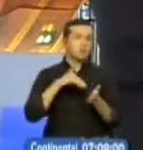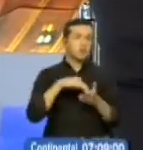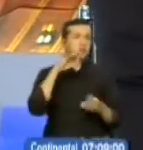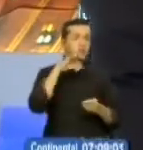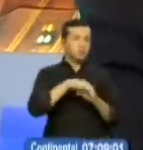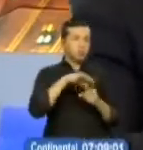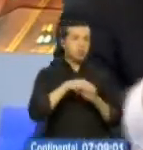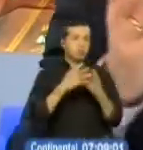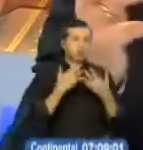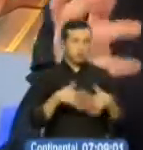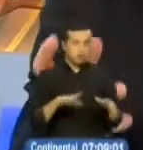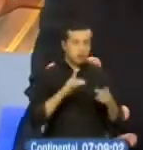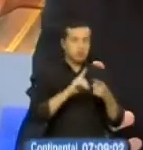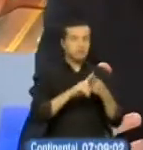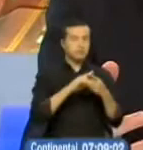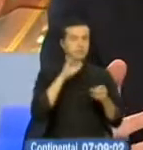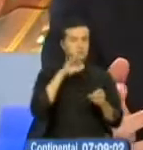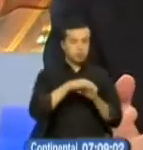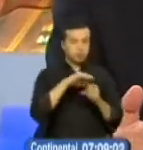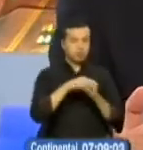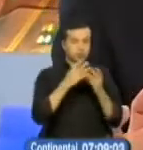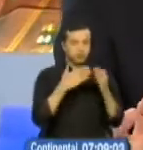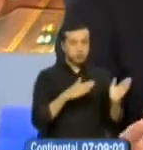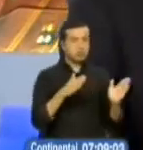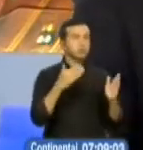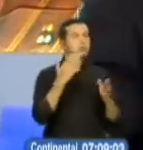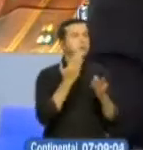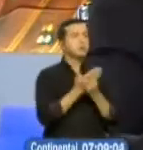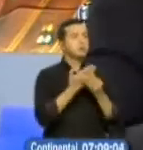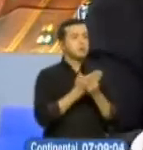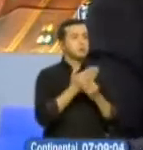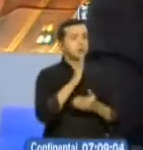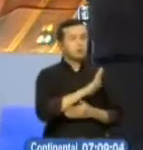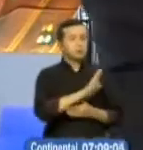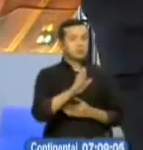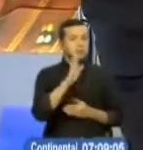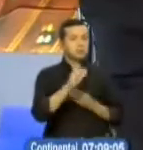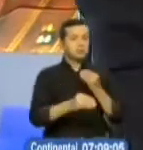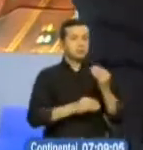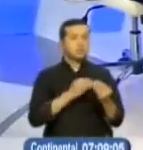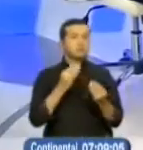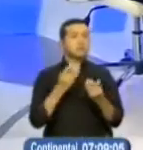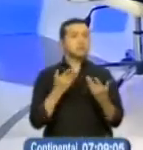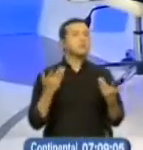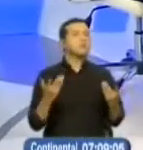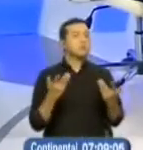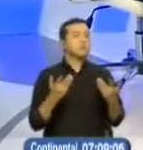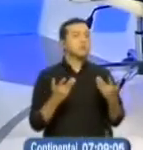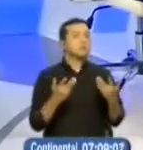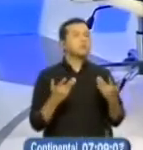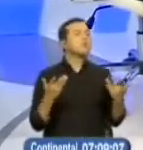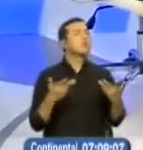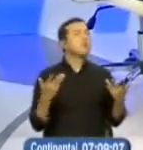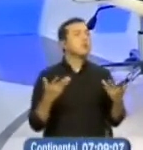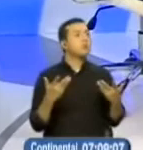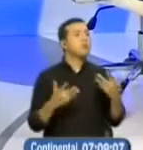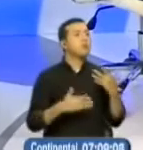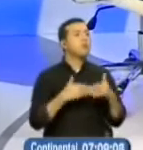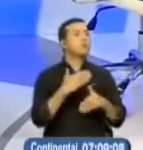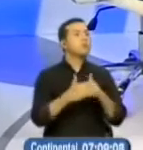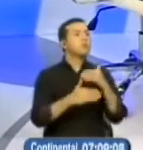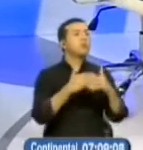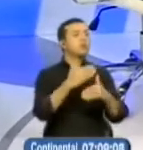físicos versus los que establecía el acta ustedes pudieron acompañar ese proceso de apertura